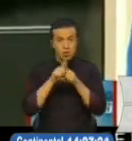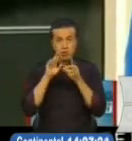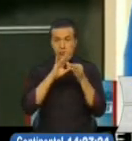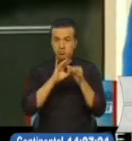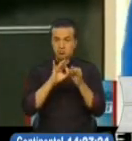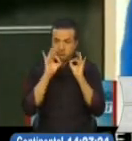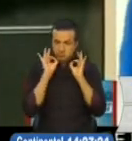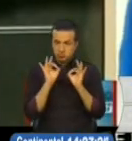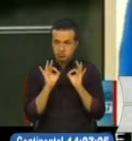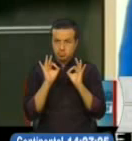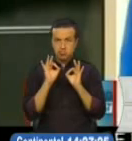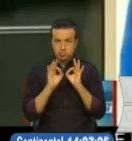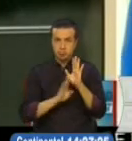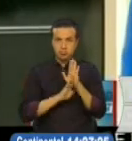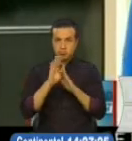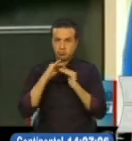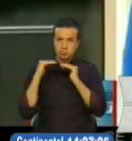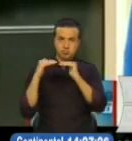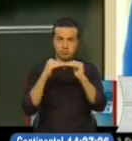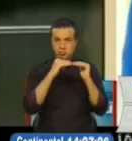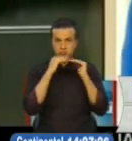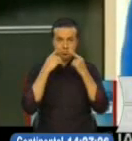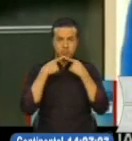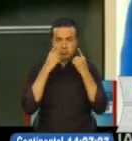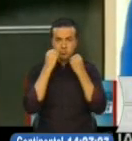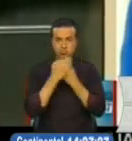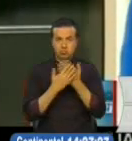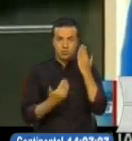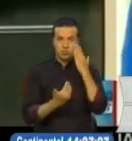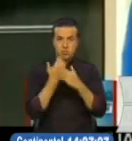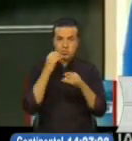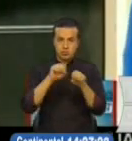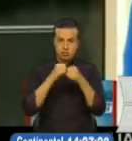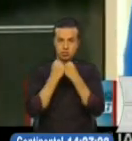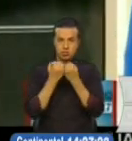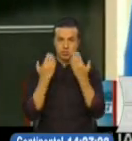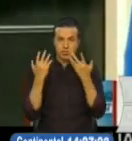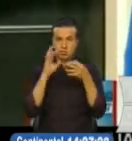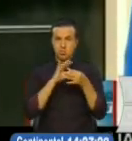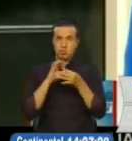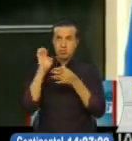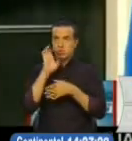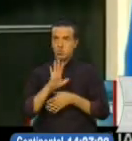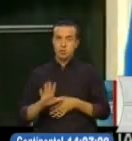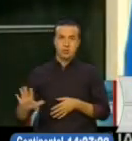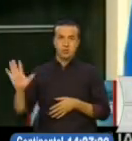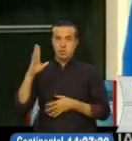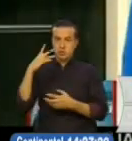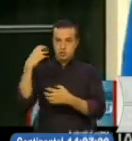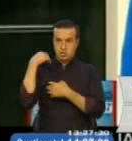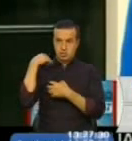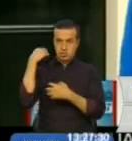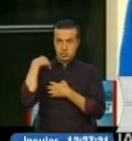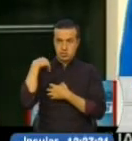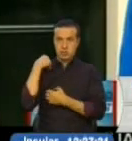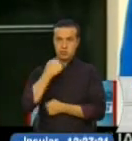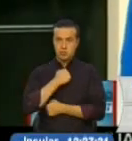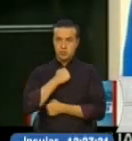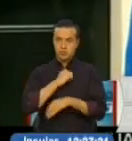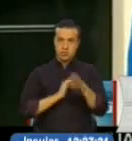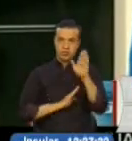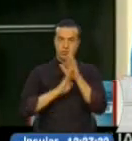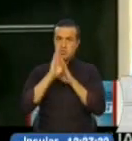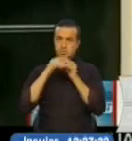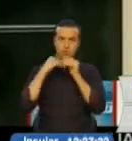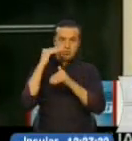Brexit, que funcione para todos, asegurando una nueva sociedad con la Unión Europea que garantice nuestra prosperidad a